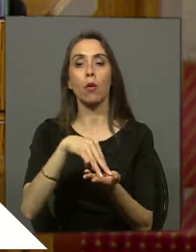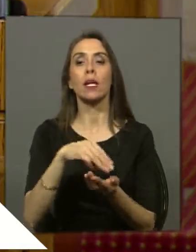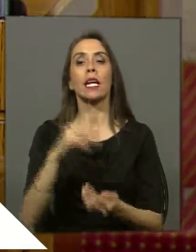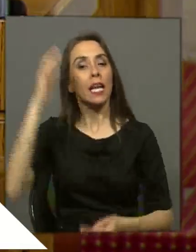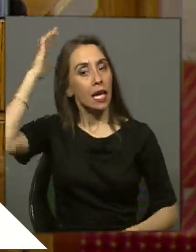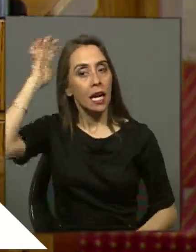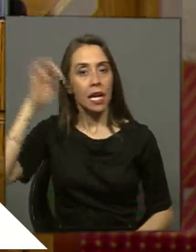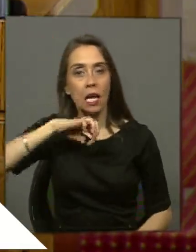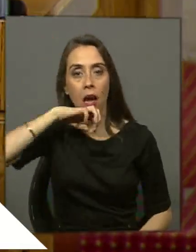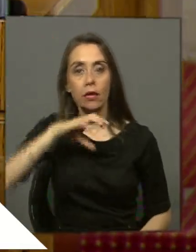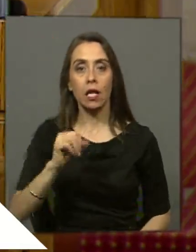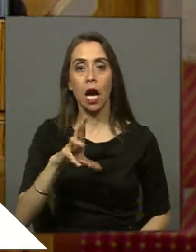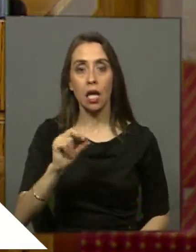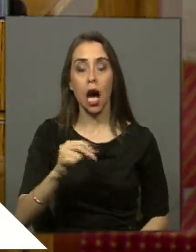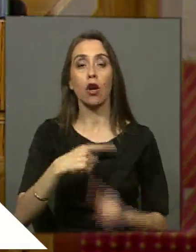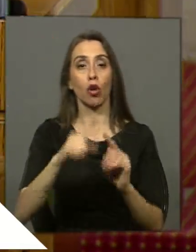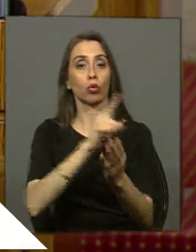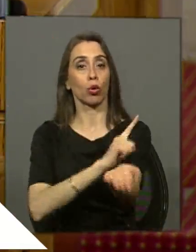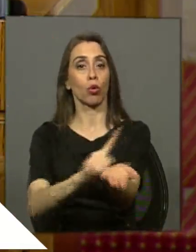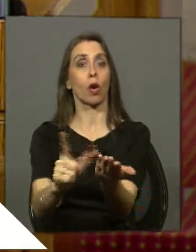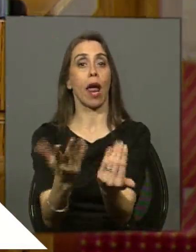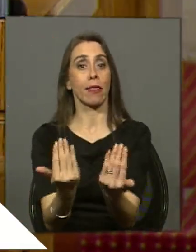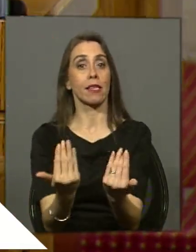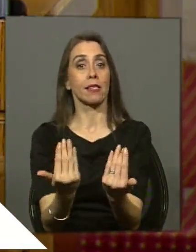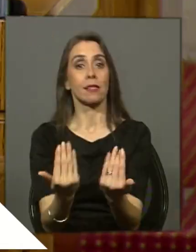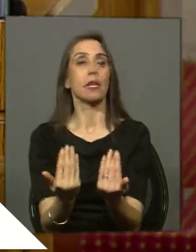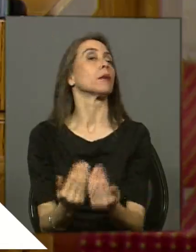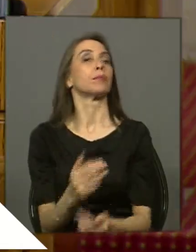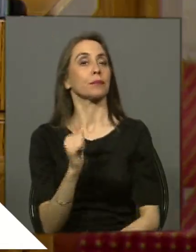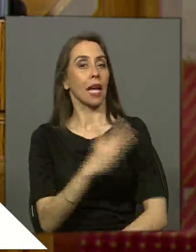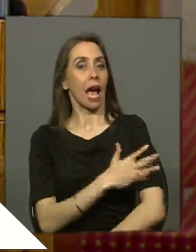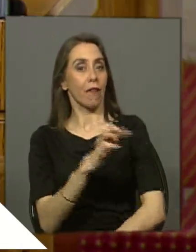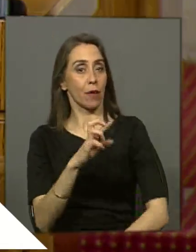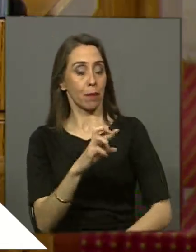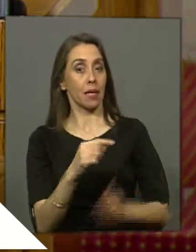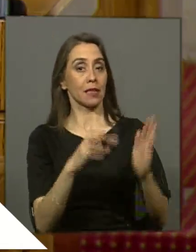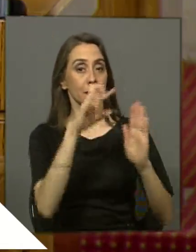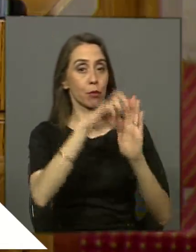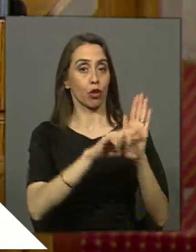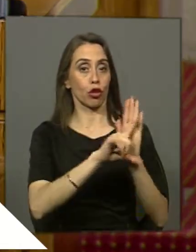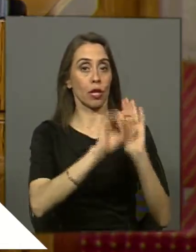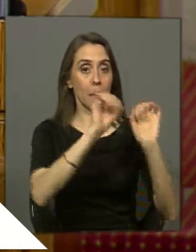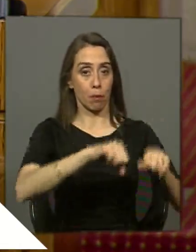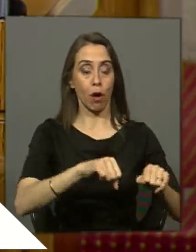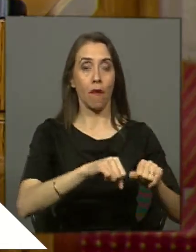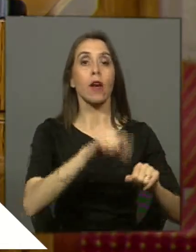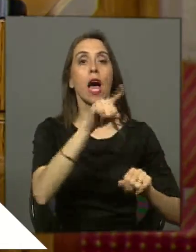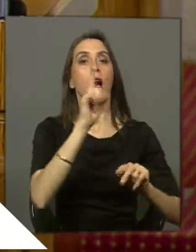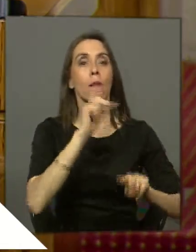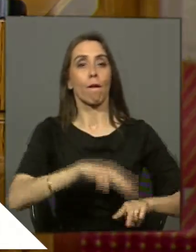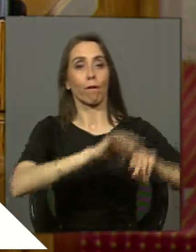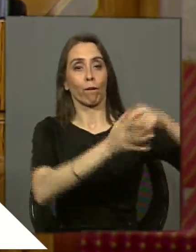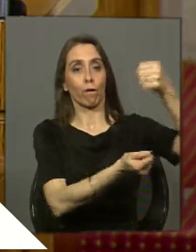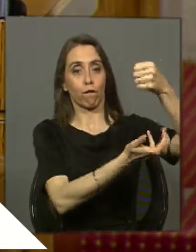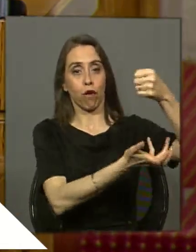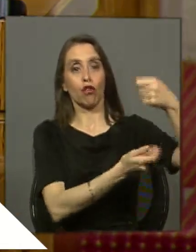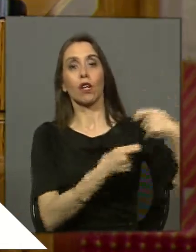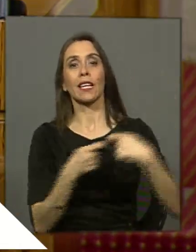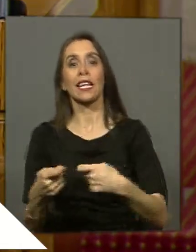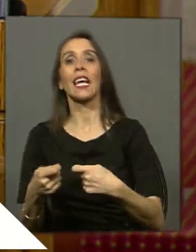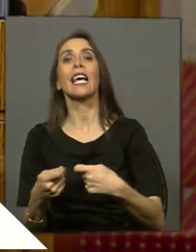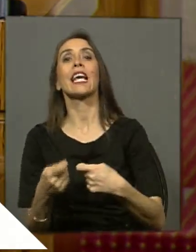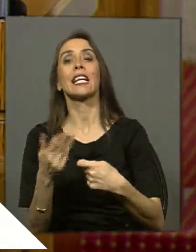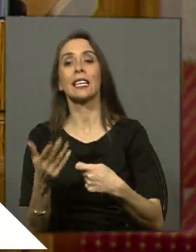Chile este proyecto de ley permitirá que las AFP inviertan en infraestructura por ejemplo infraestructura de riego van a